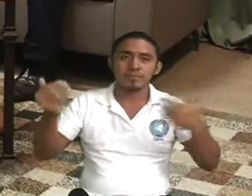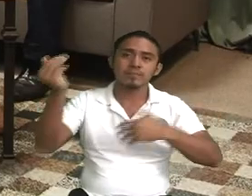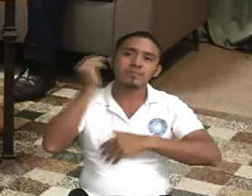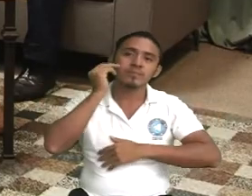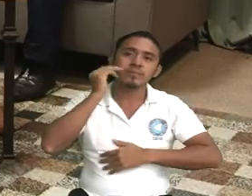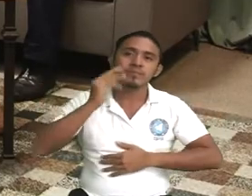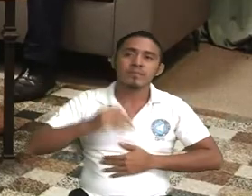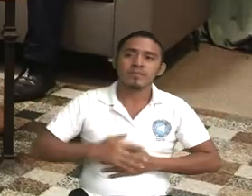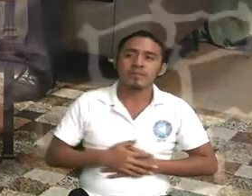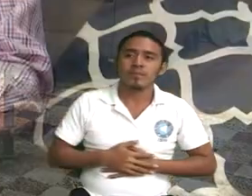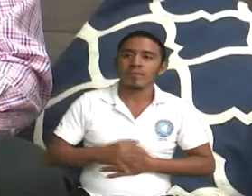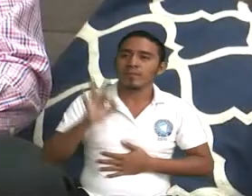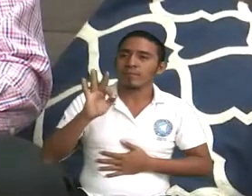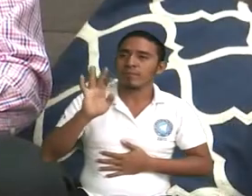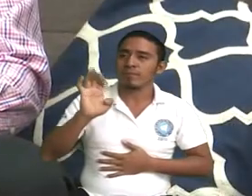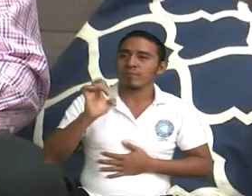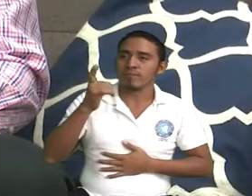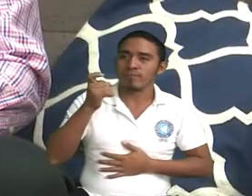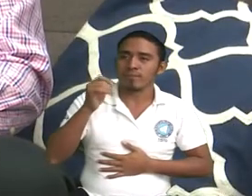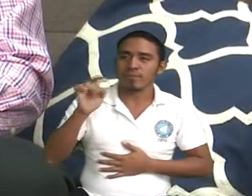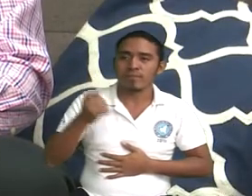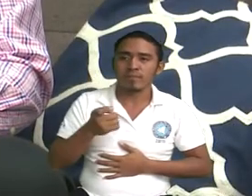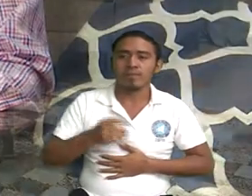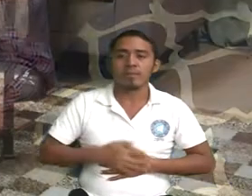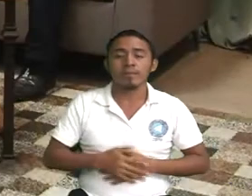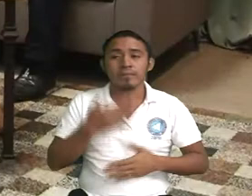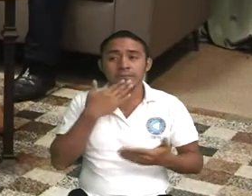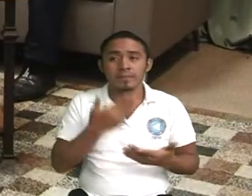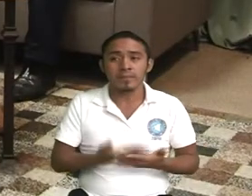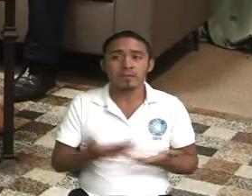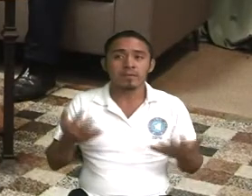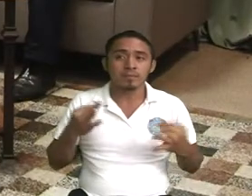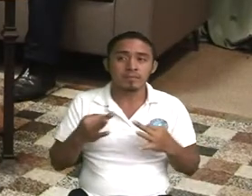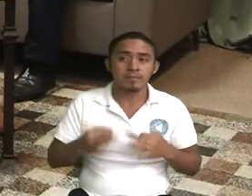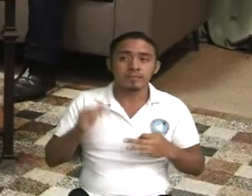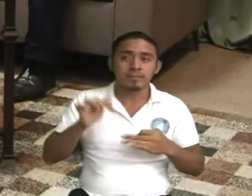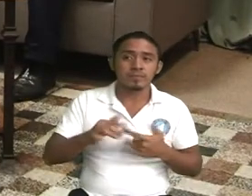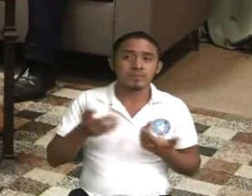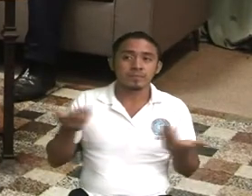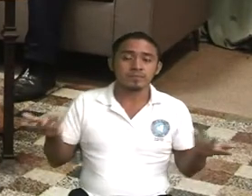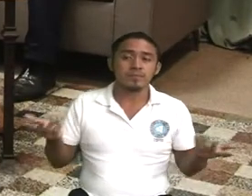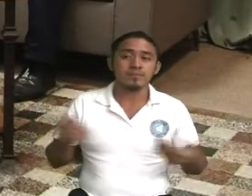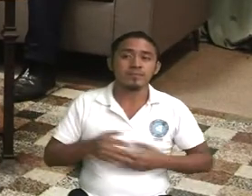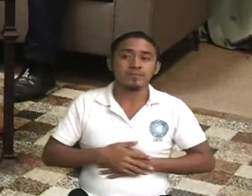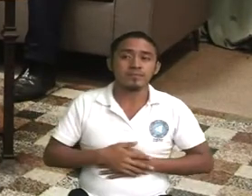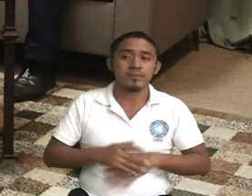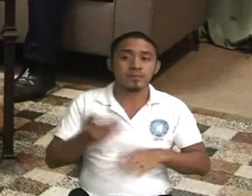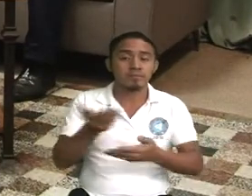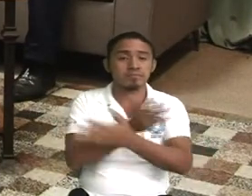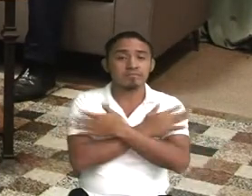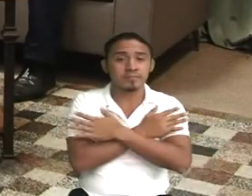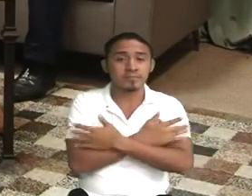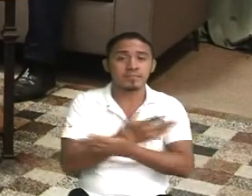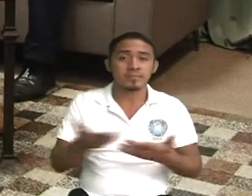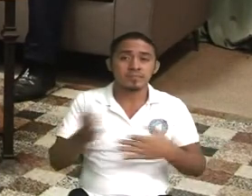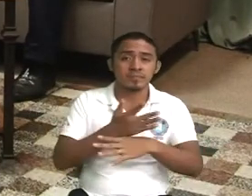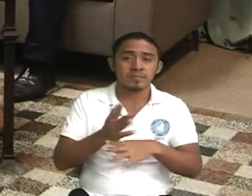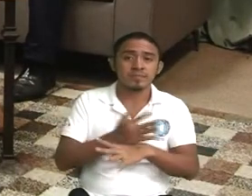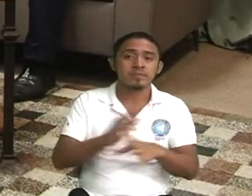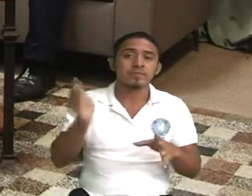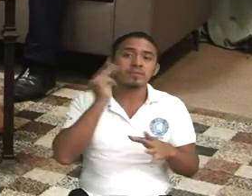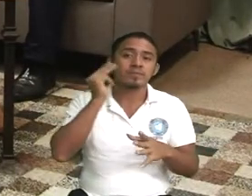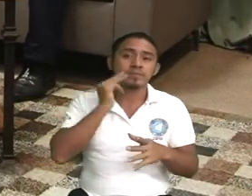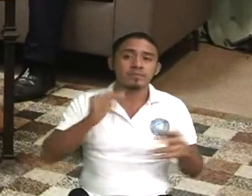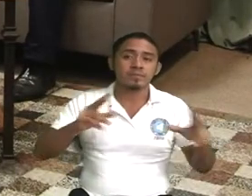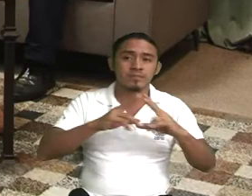madre. Compañero Félix. Así es, de igual manera, gracias por darnos también esta oportunidad de felicitar a las madres nicaragüenses,